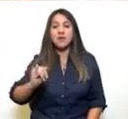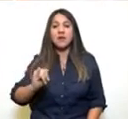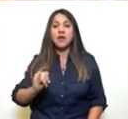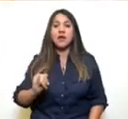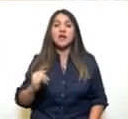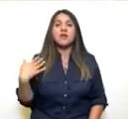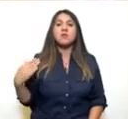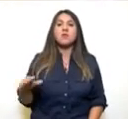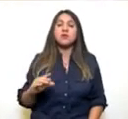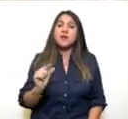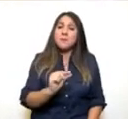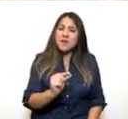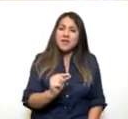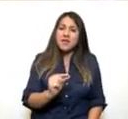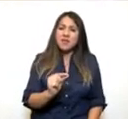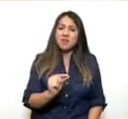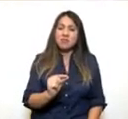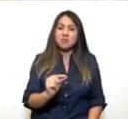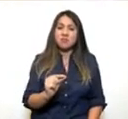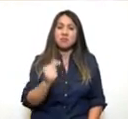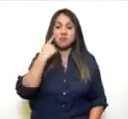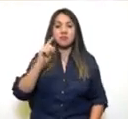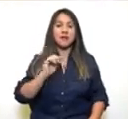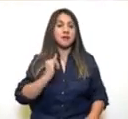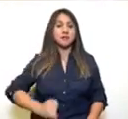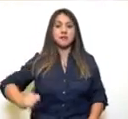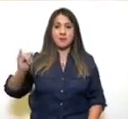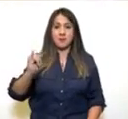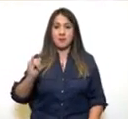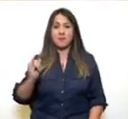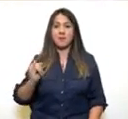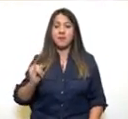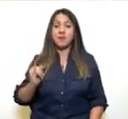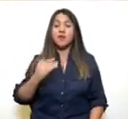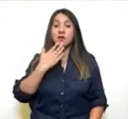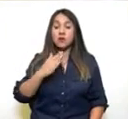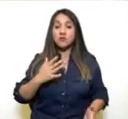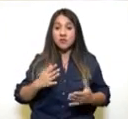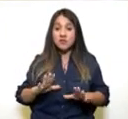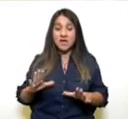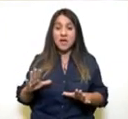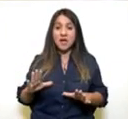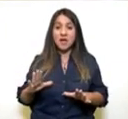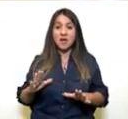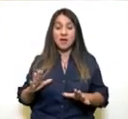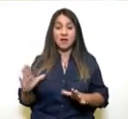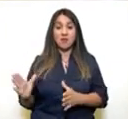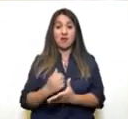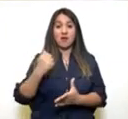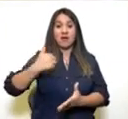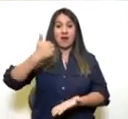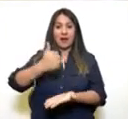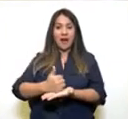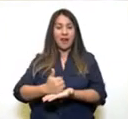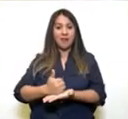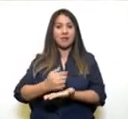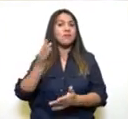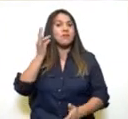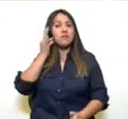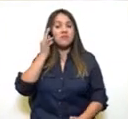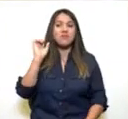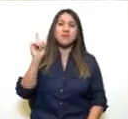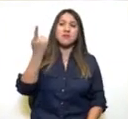pequeños para siempre cuando llegue a ser alcaldesa lo primero que